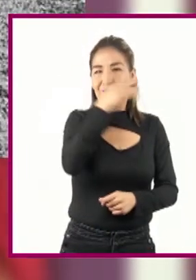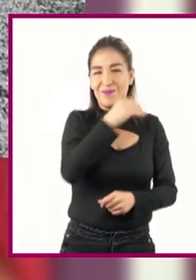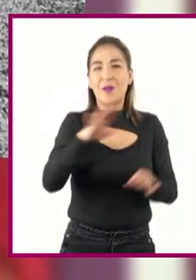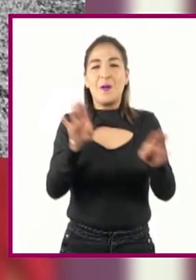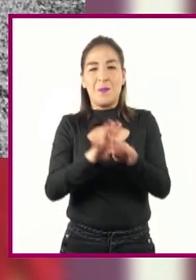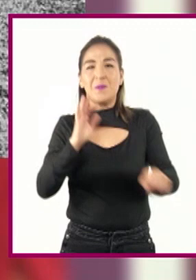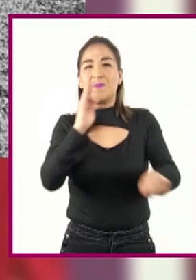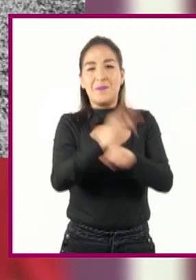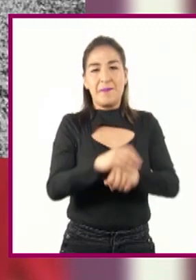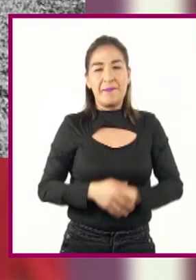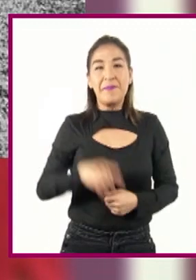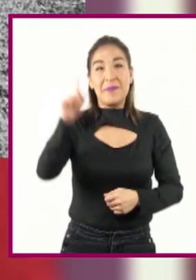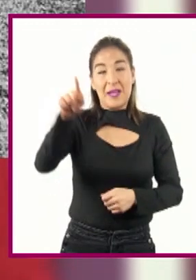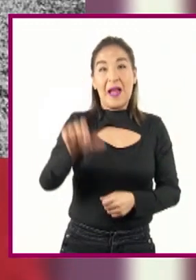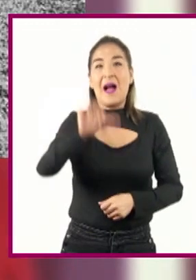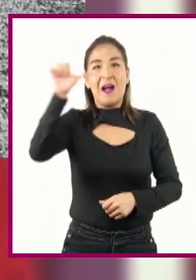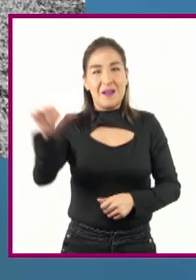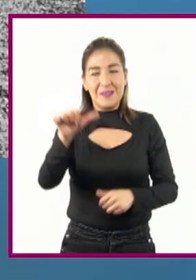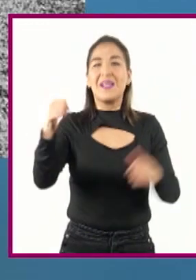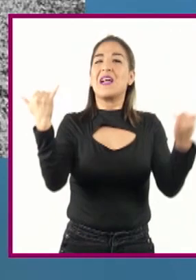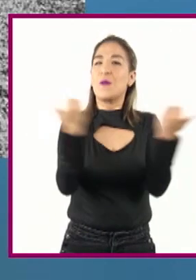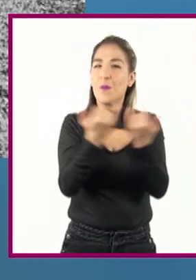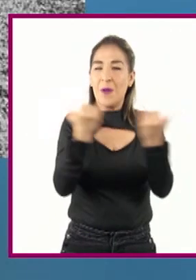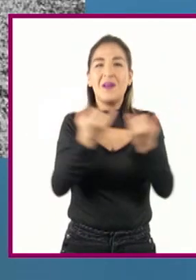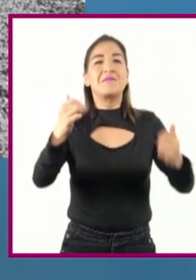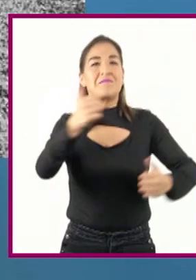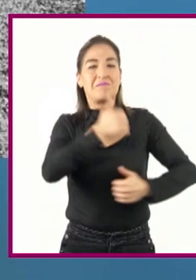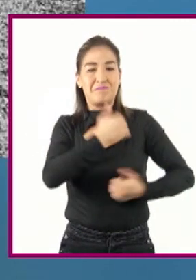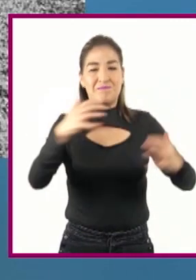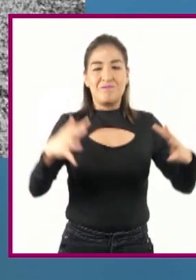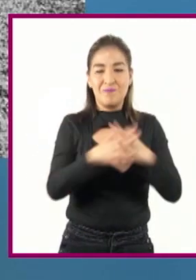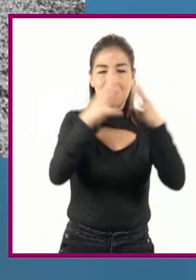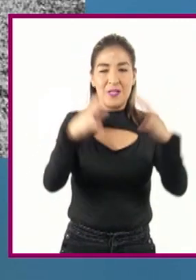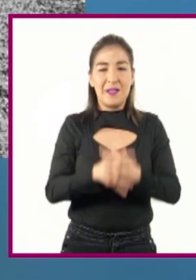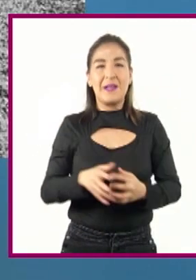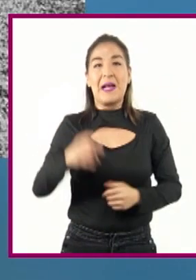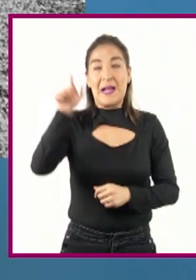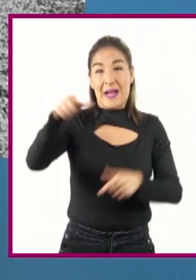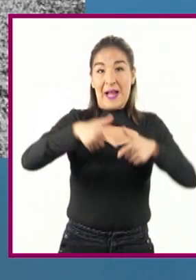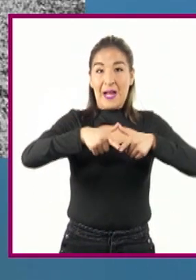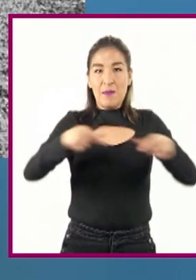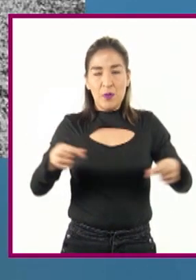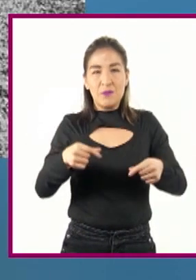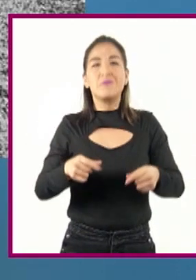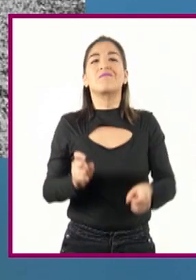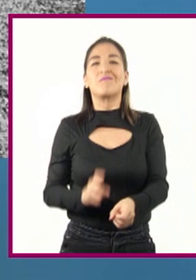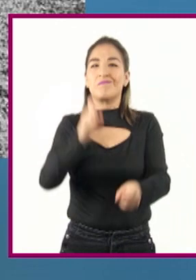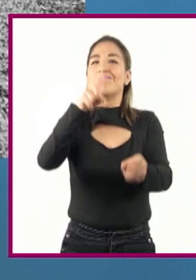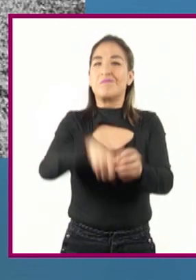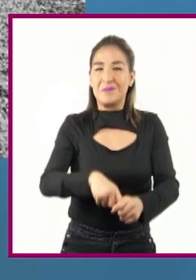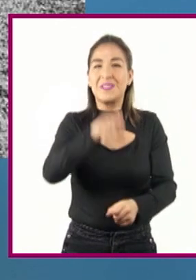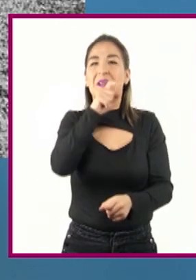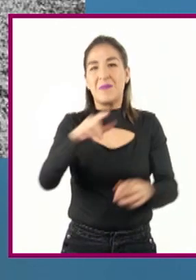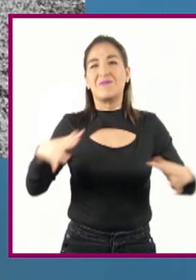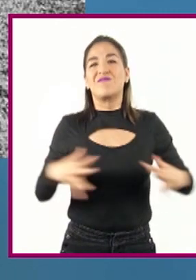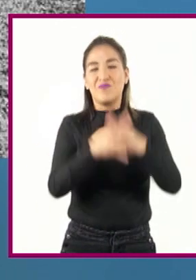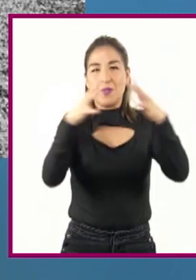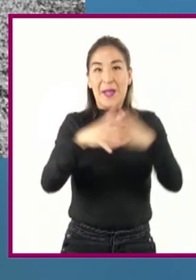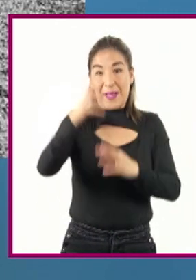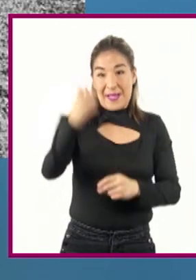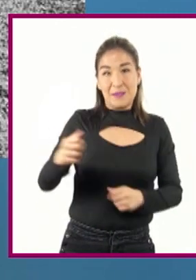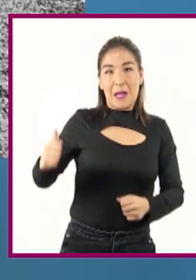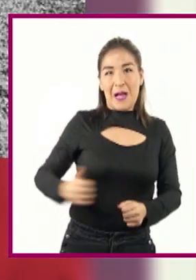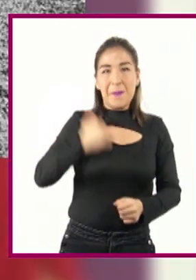Asia también hubo acciones militares. En el lejano oriente, Japón se sumó a la entente. Aprovechó la